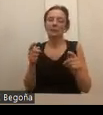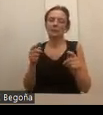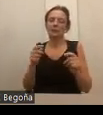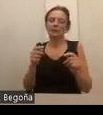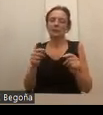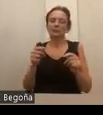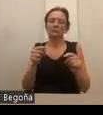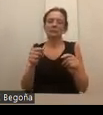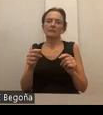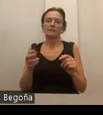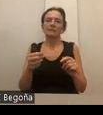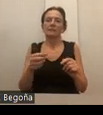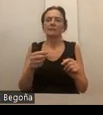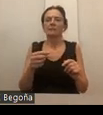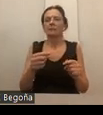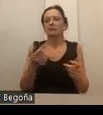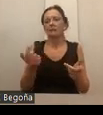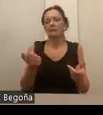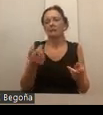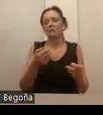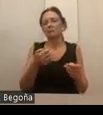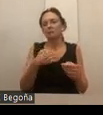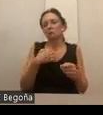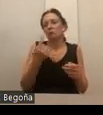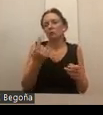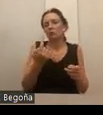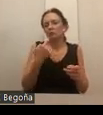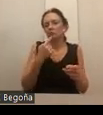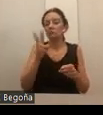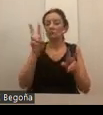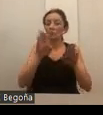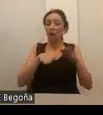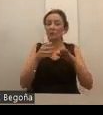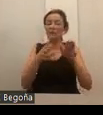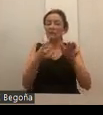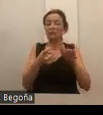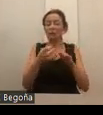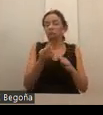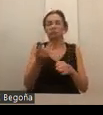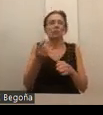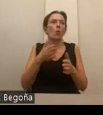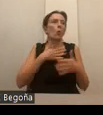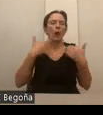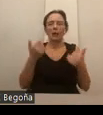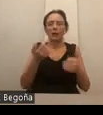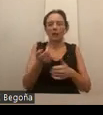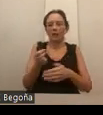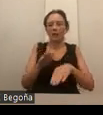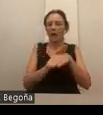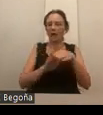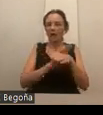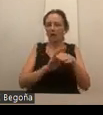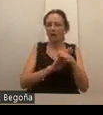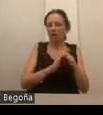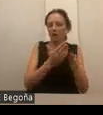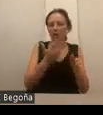cantidad de hidratación y cualquiera de los geles tópicos, de los geles de aloe vera tópicos